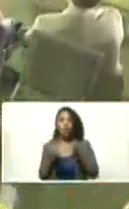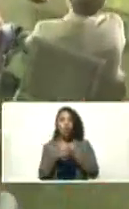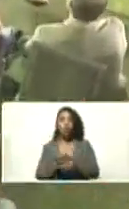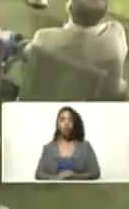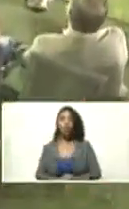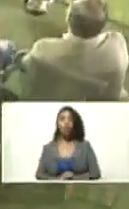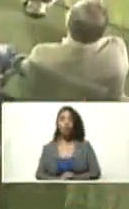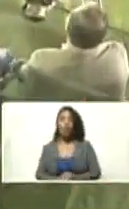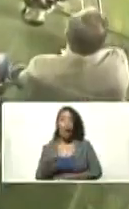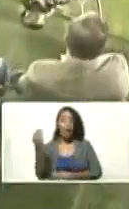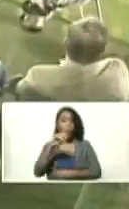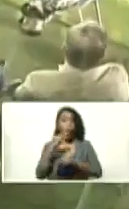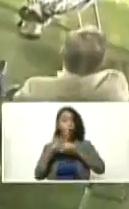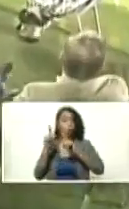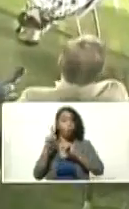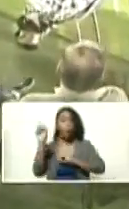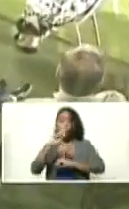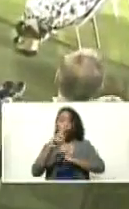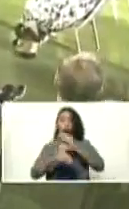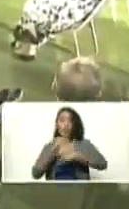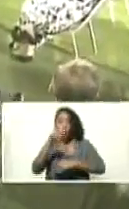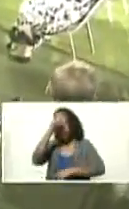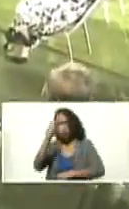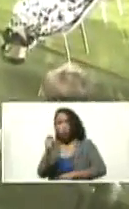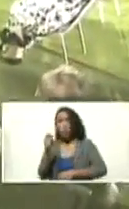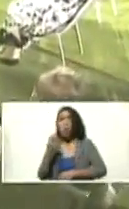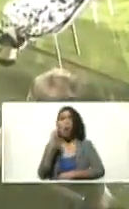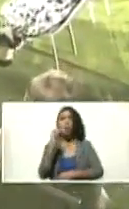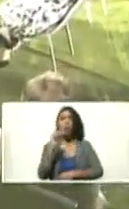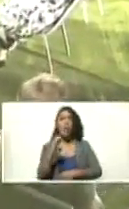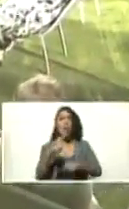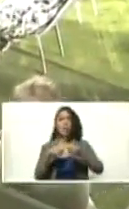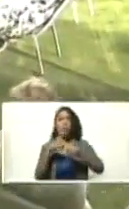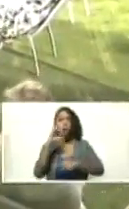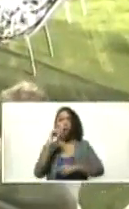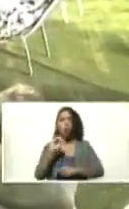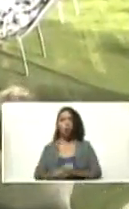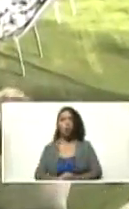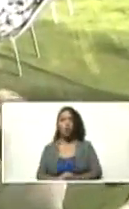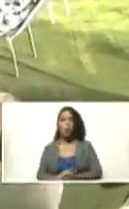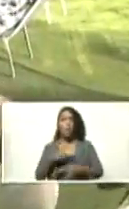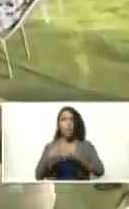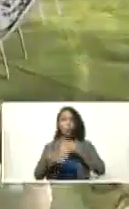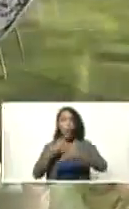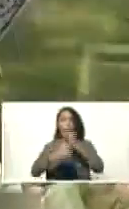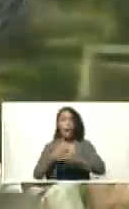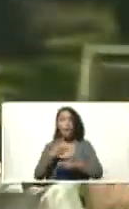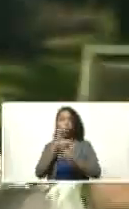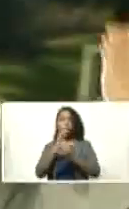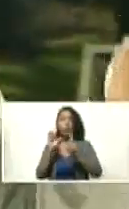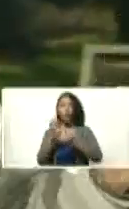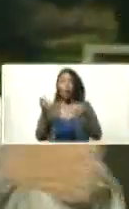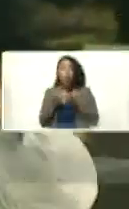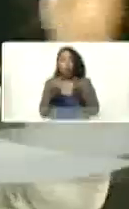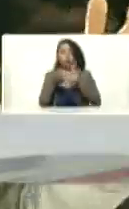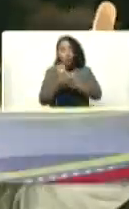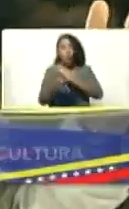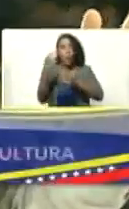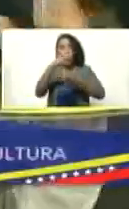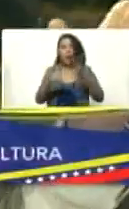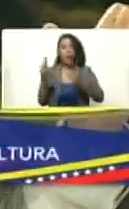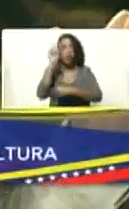y además de otros que no han sido todavía reconocidos por la UNESCO, pero que forman parte del patrimonio cultural inmaterial de Venezuela y